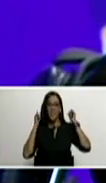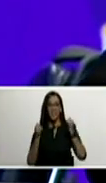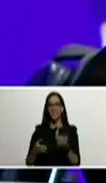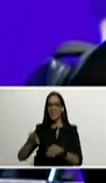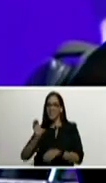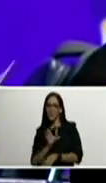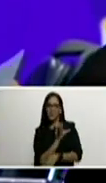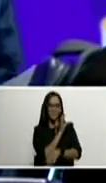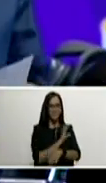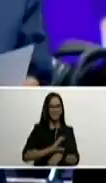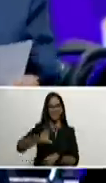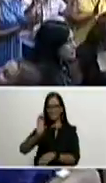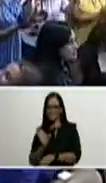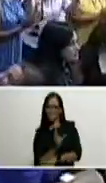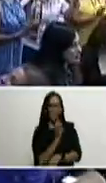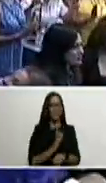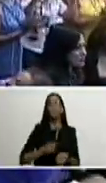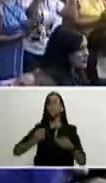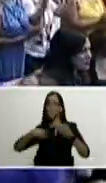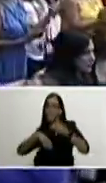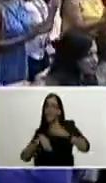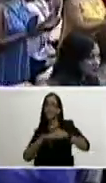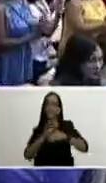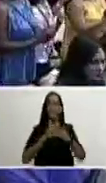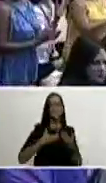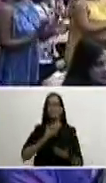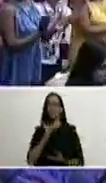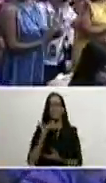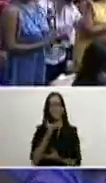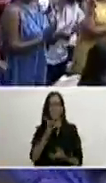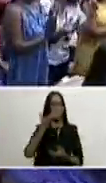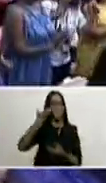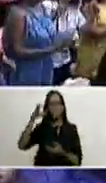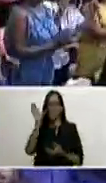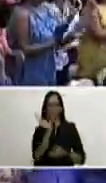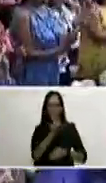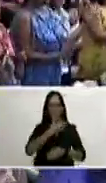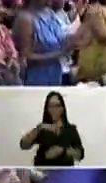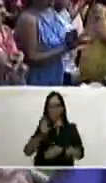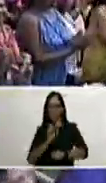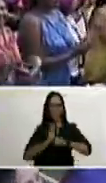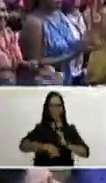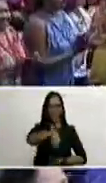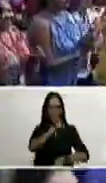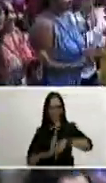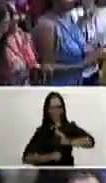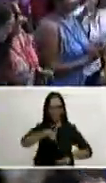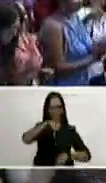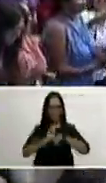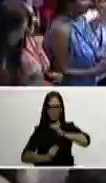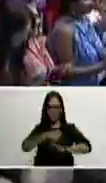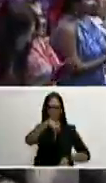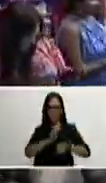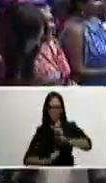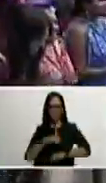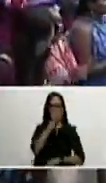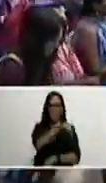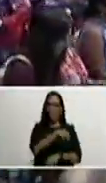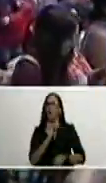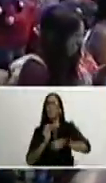parranderos cantando y así se van deshogando con su musata gaitera.